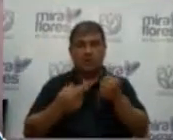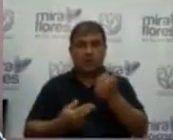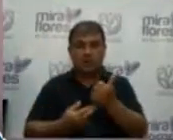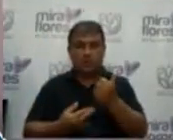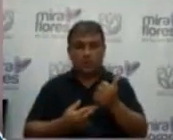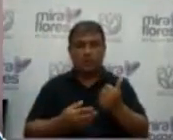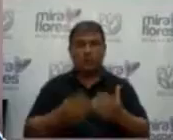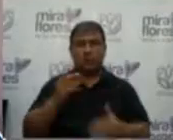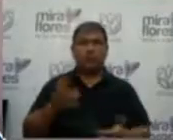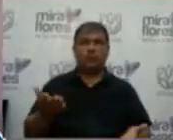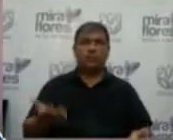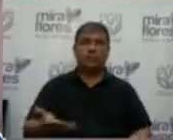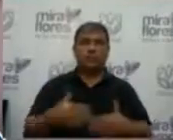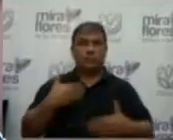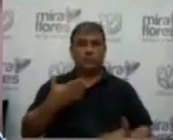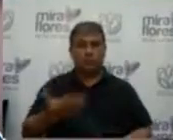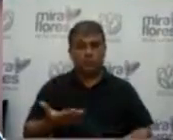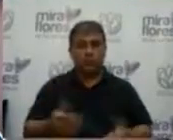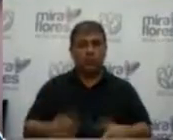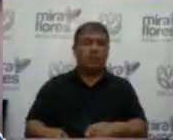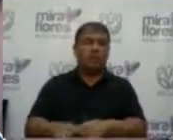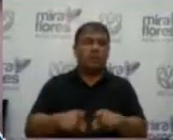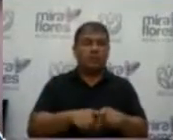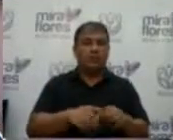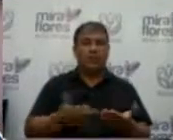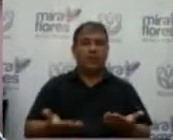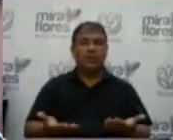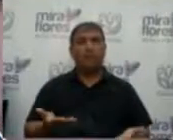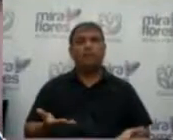su generosidad. De hecho, ya